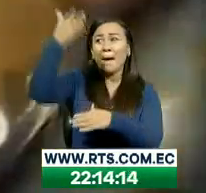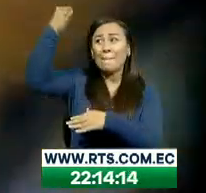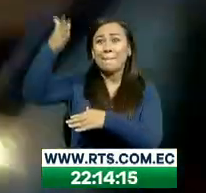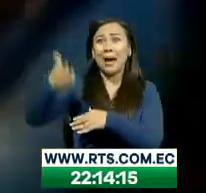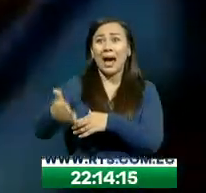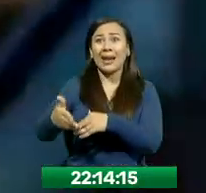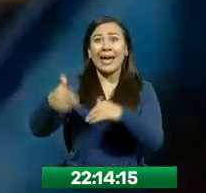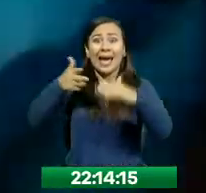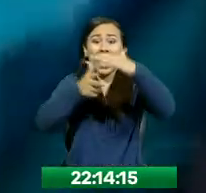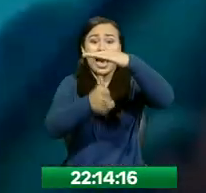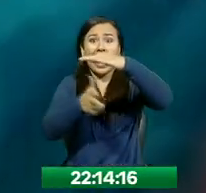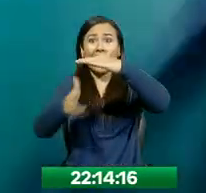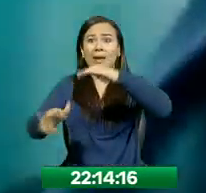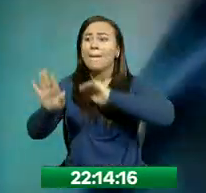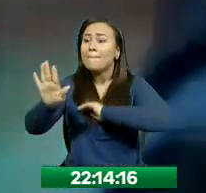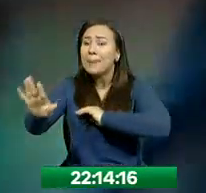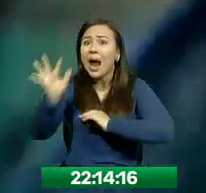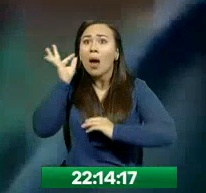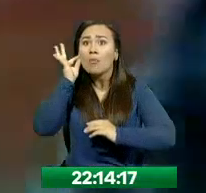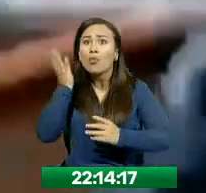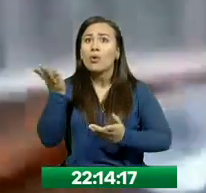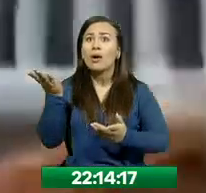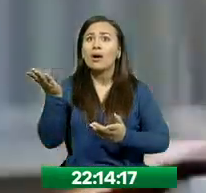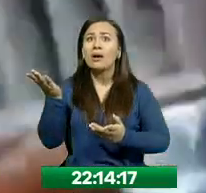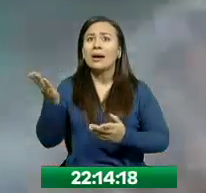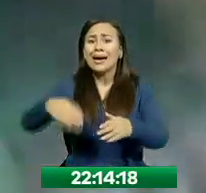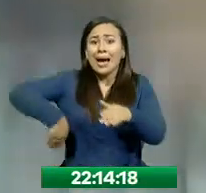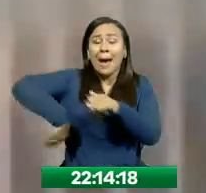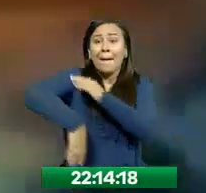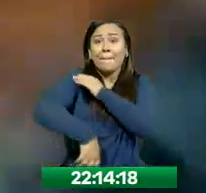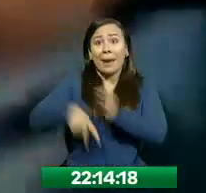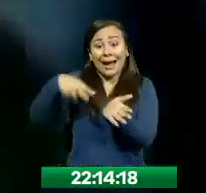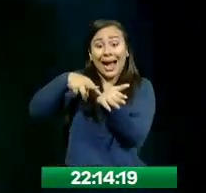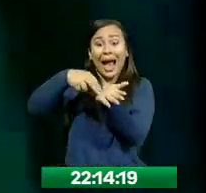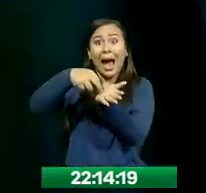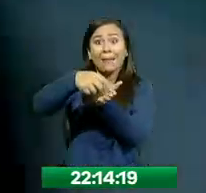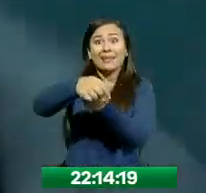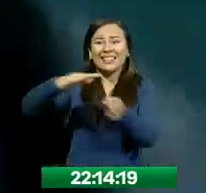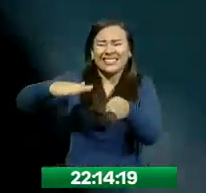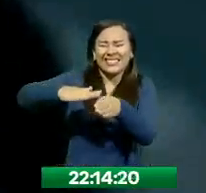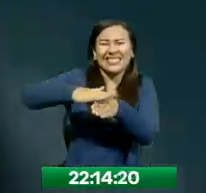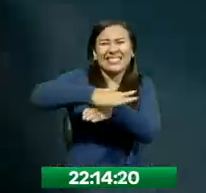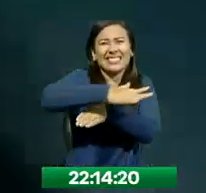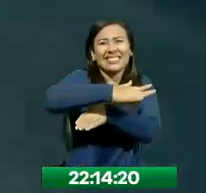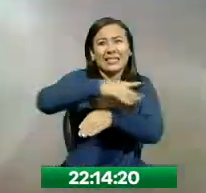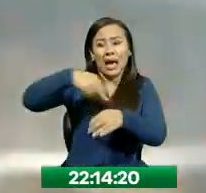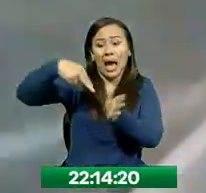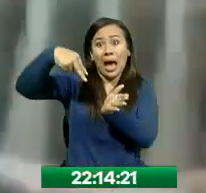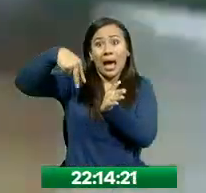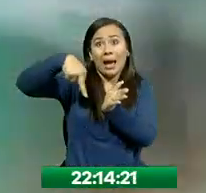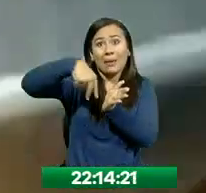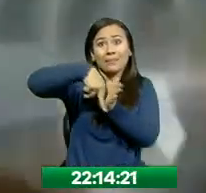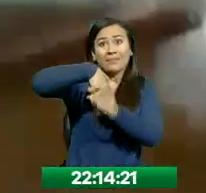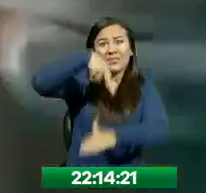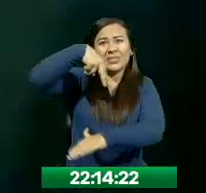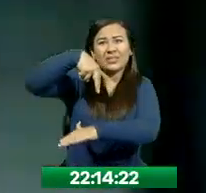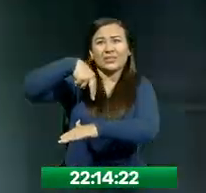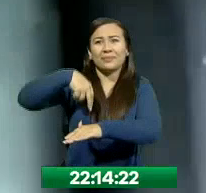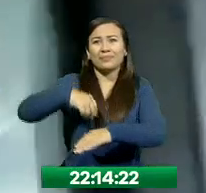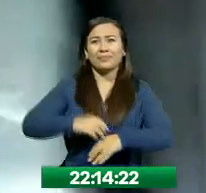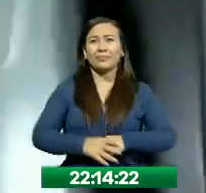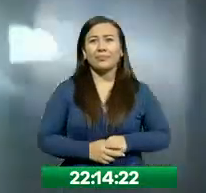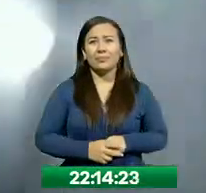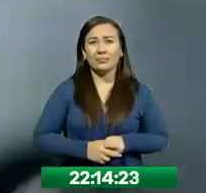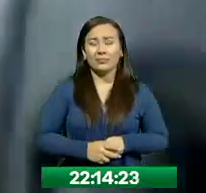de un garaje. ¡Ay, mis piernas! ¡Ay! ¡Mis piernas! ¡Mis piernas!